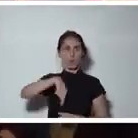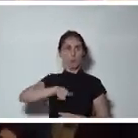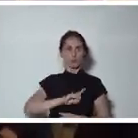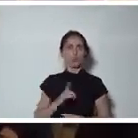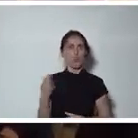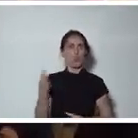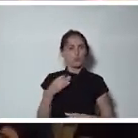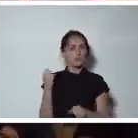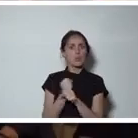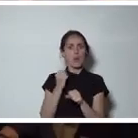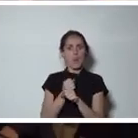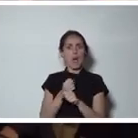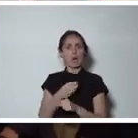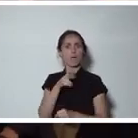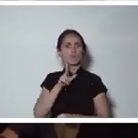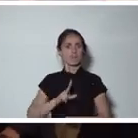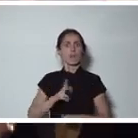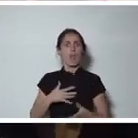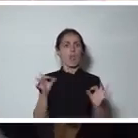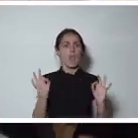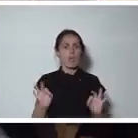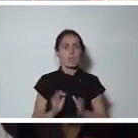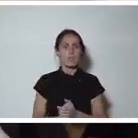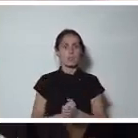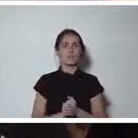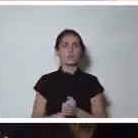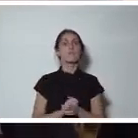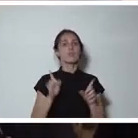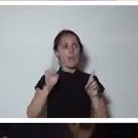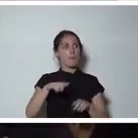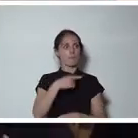nosotros también los señoros que nos dicen que tenemos que ser